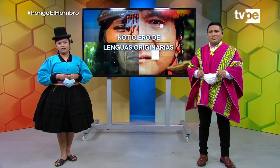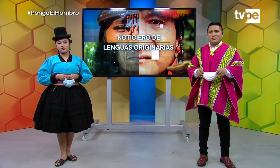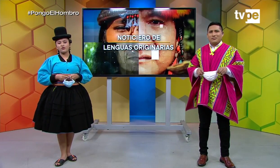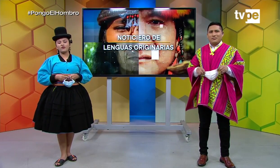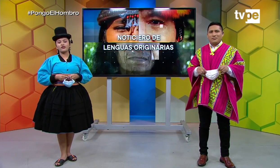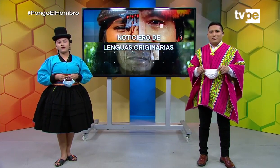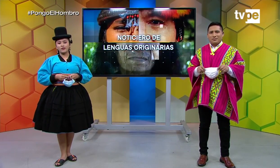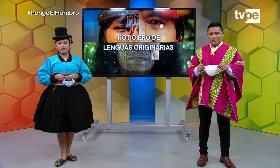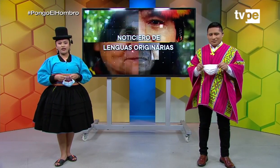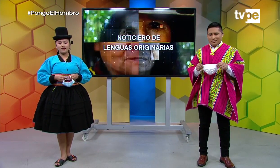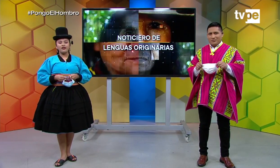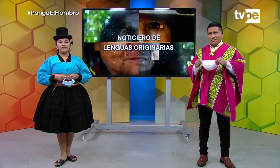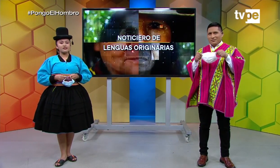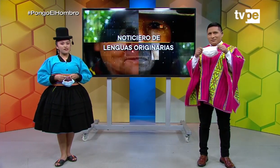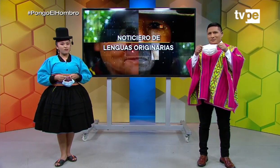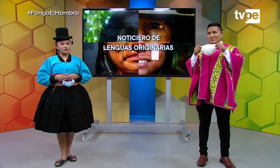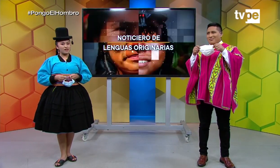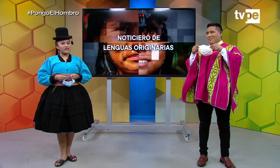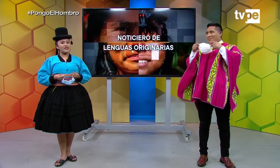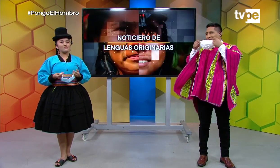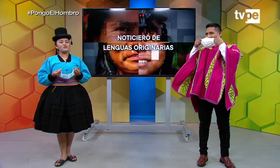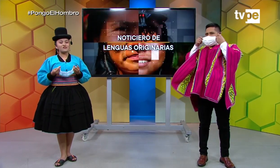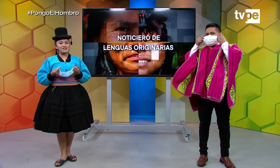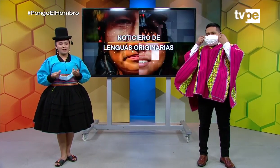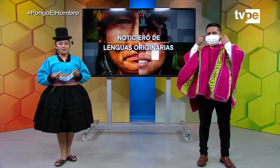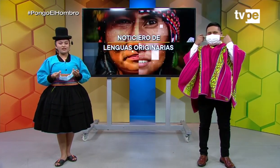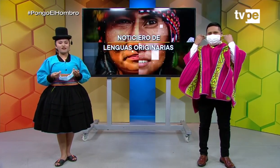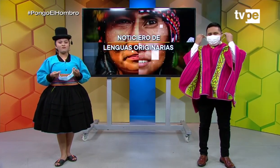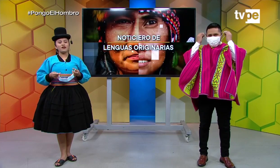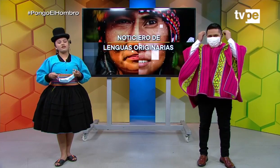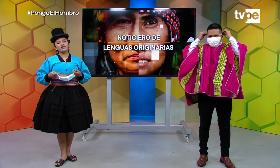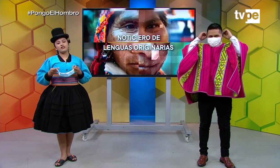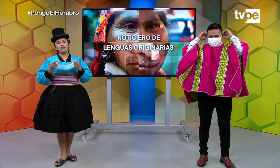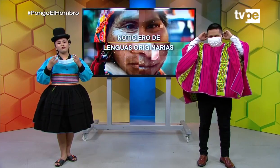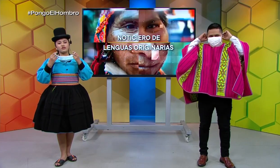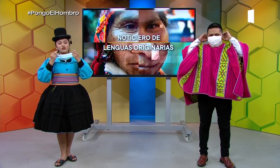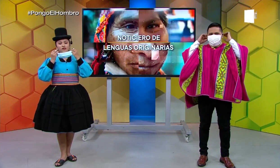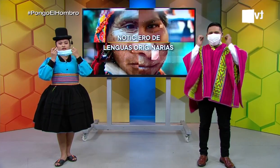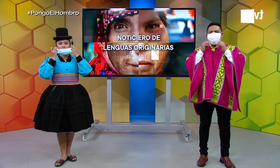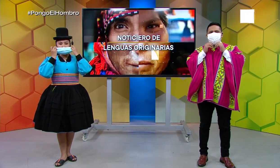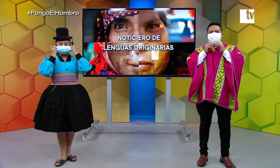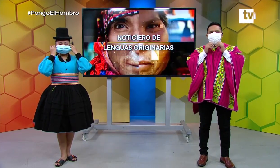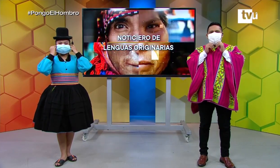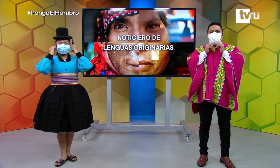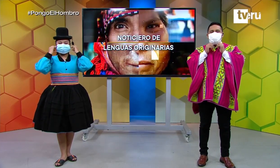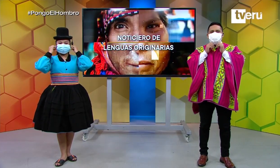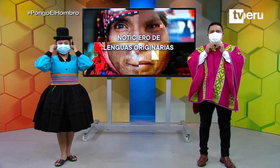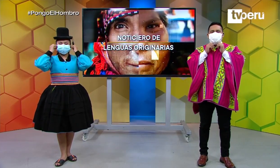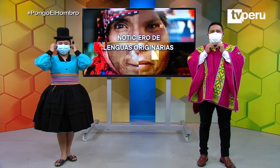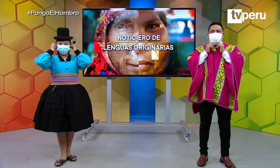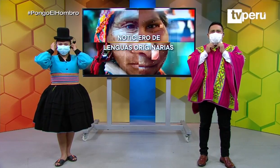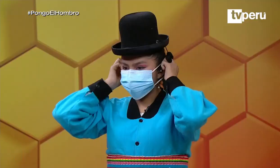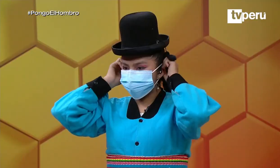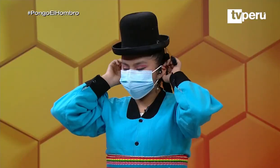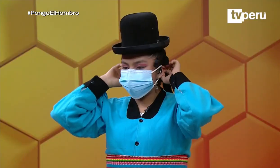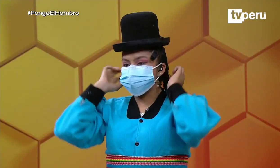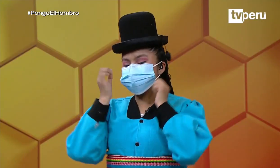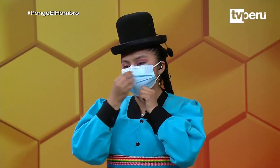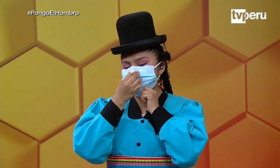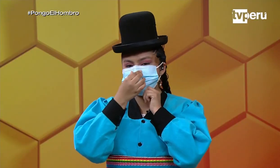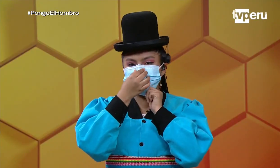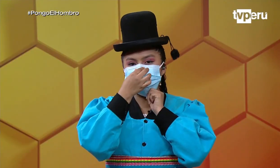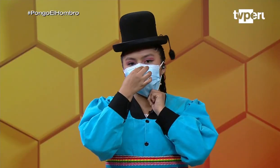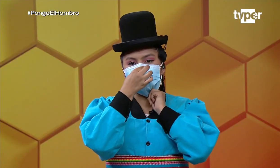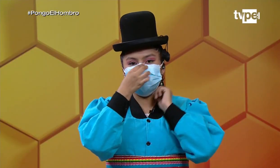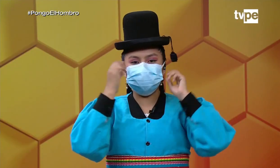es sobre todo recordar que estamos en tiempos de pandemia y que tenemos que utilizar correctamente la mascarilla, la